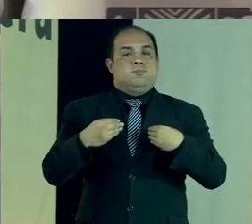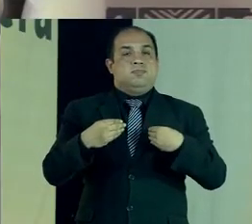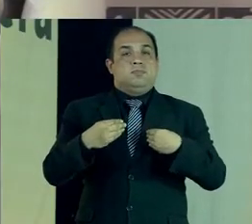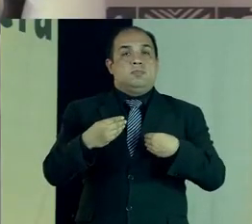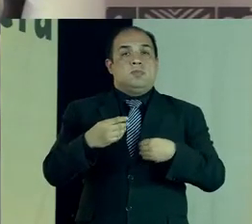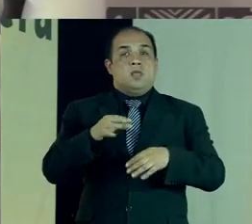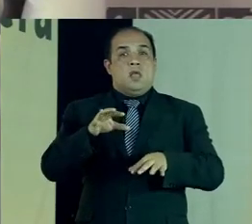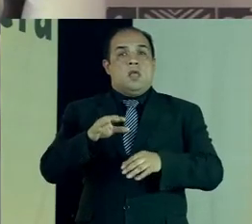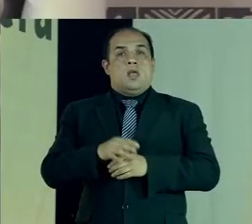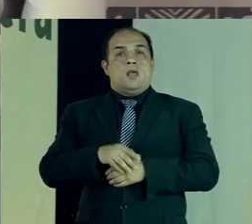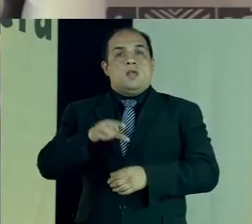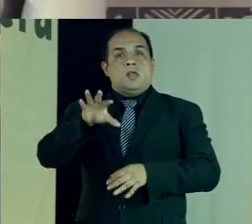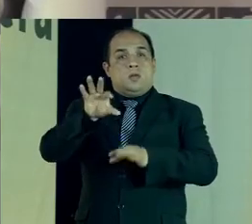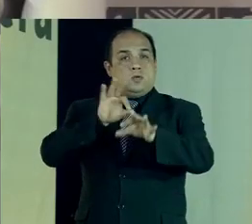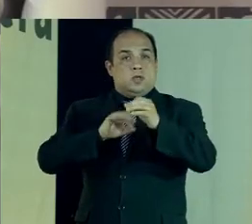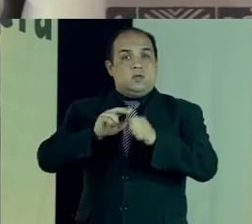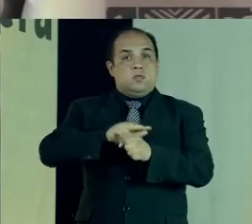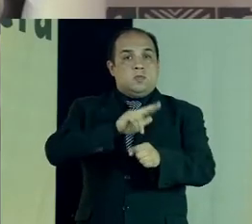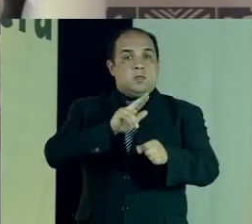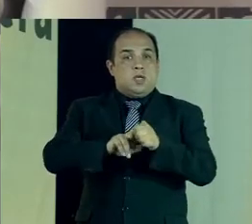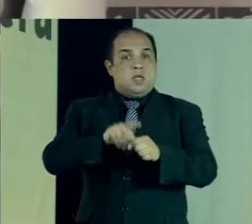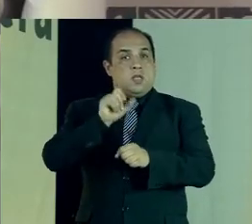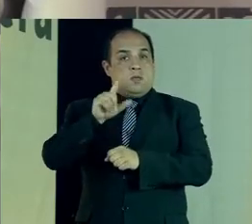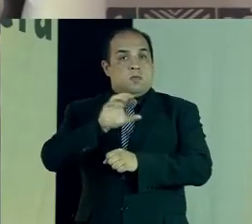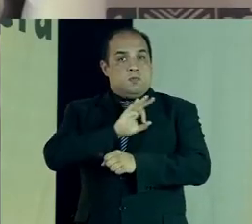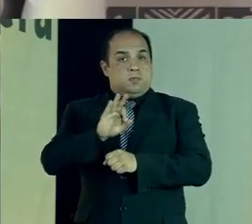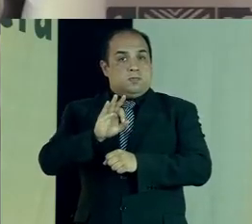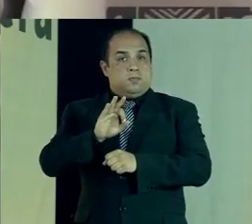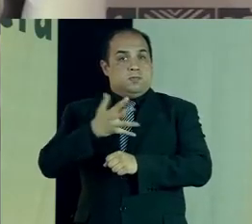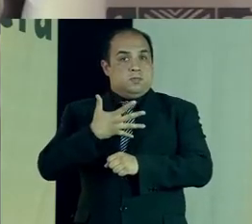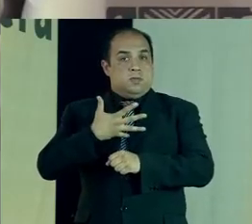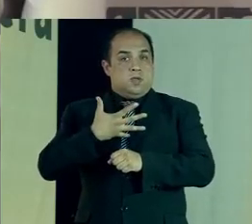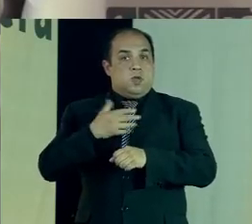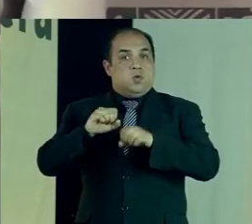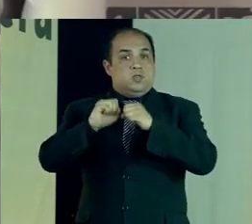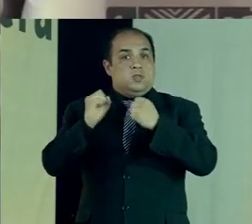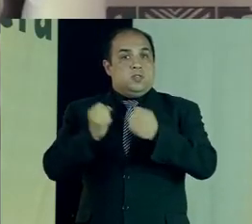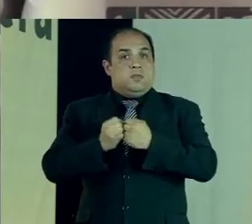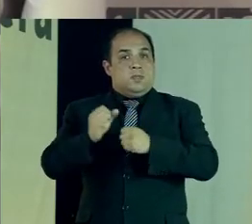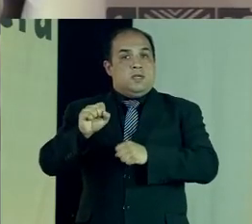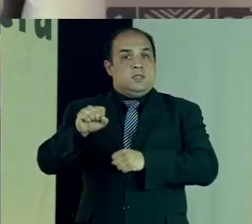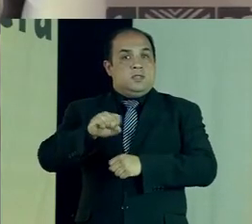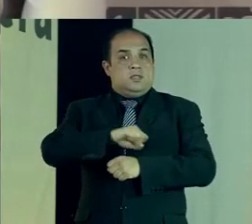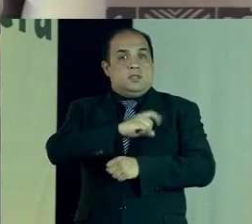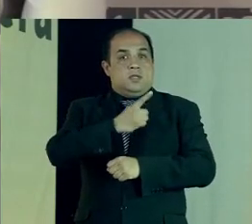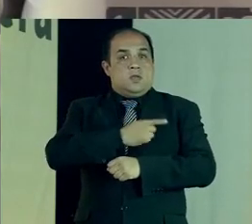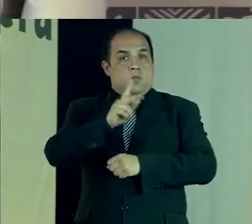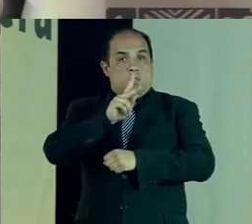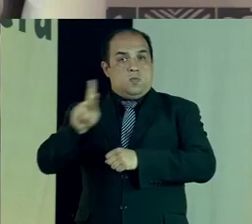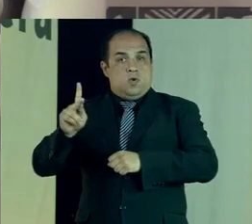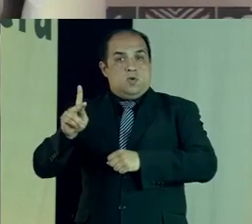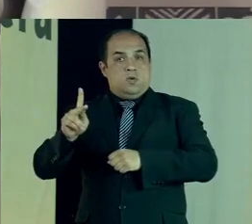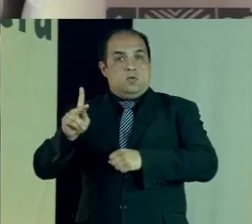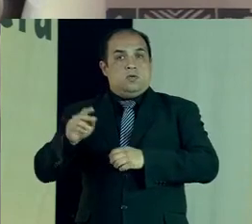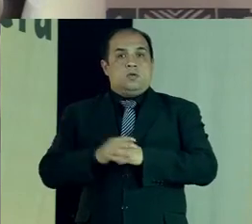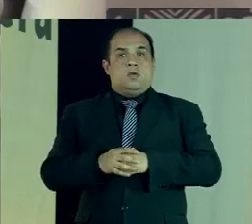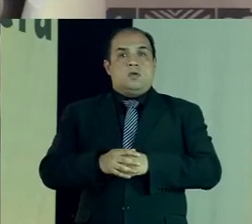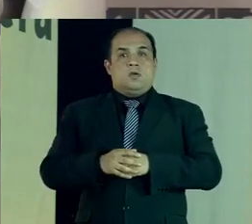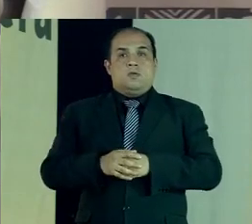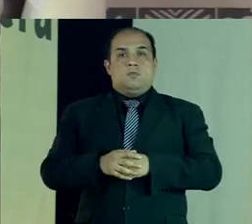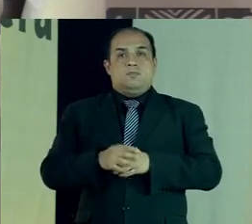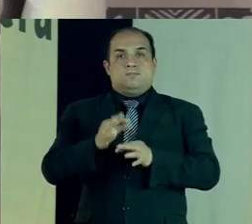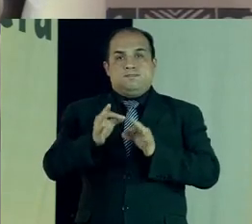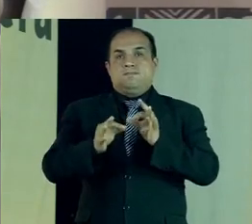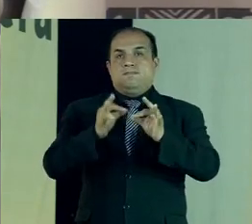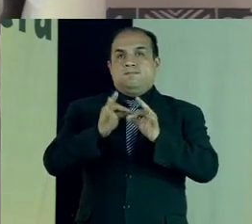y al mismo tiempo vamos a poder construir un sistema de salud pública integral coherente no